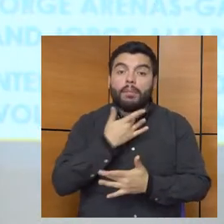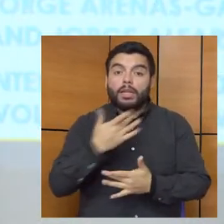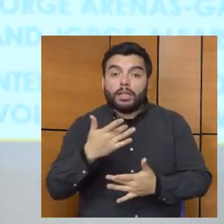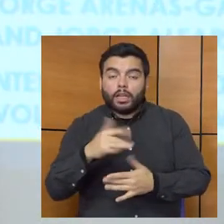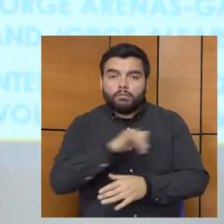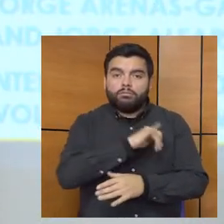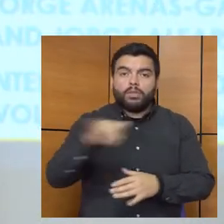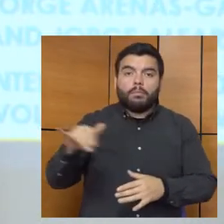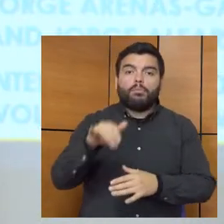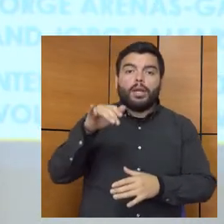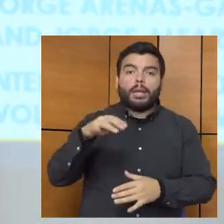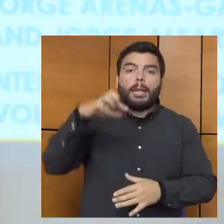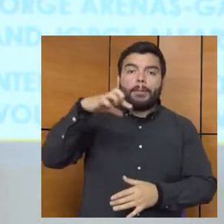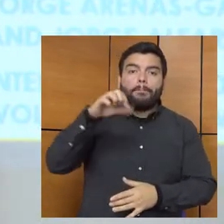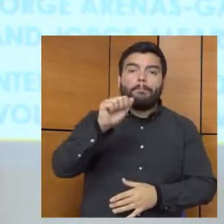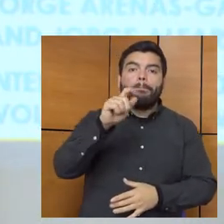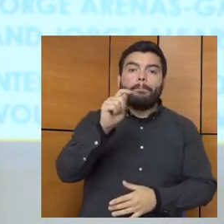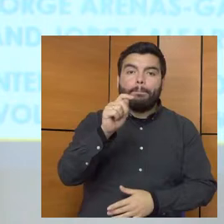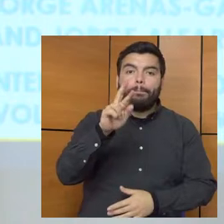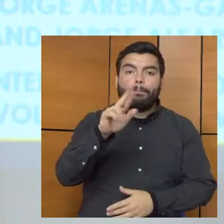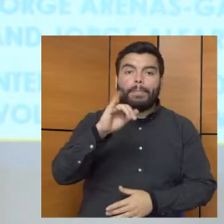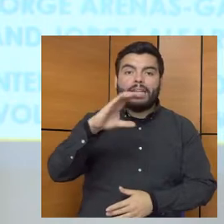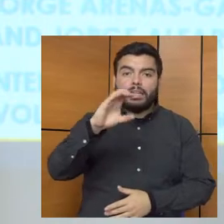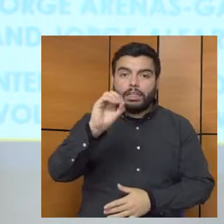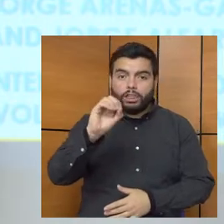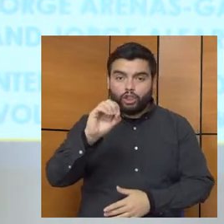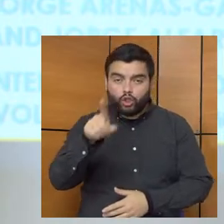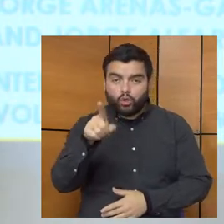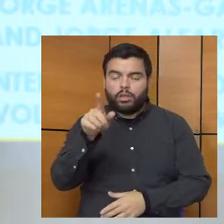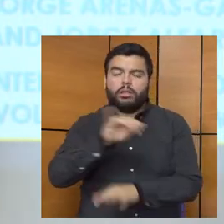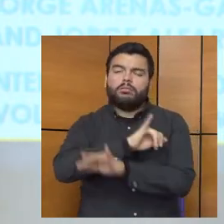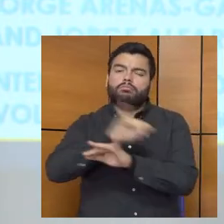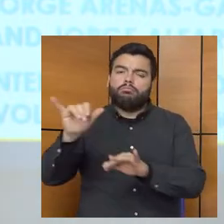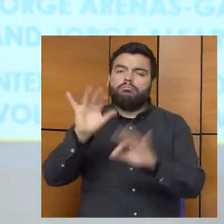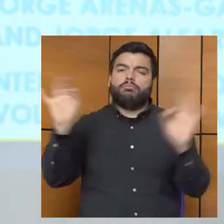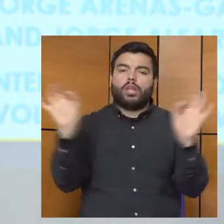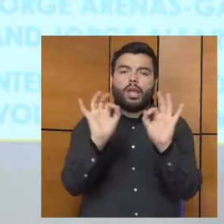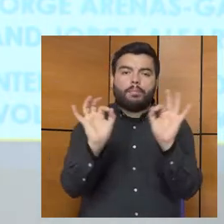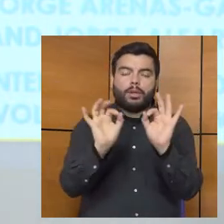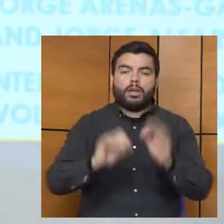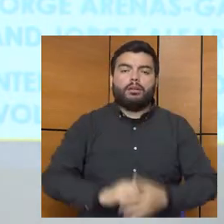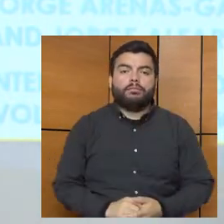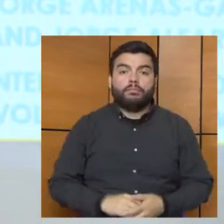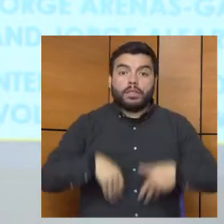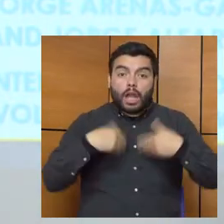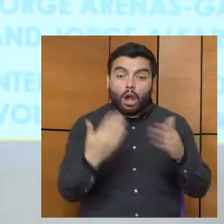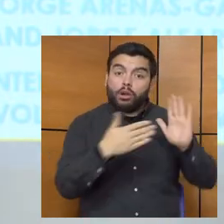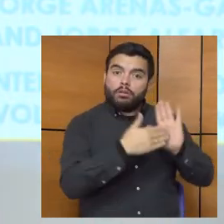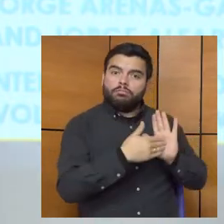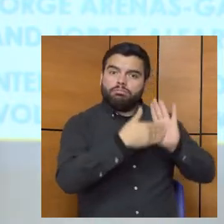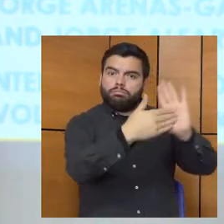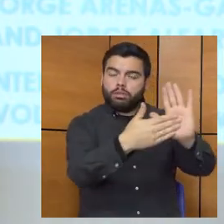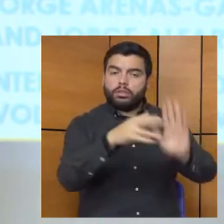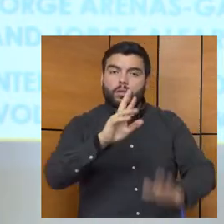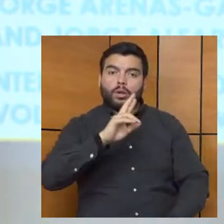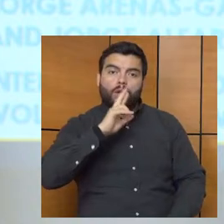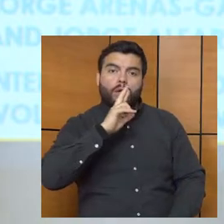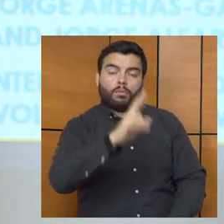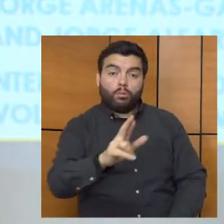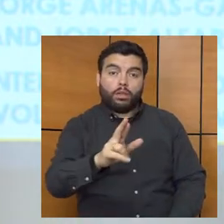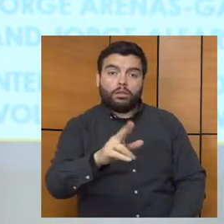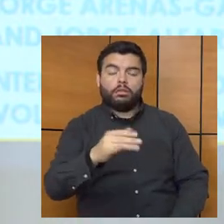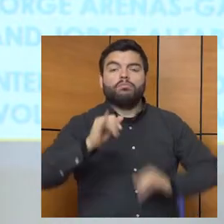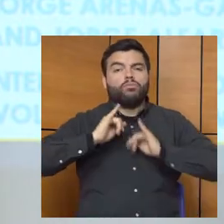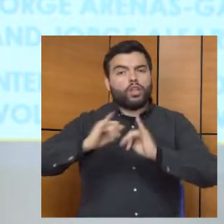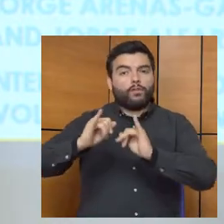doctor Patricio Ramírez nos va a explicar, ¿no? Entonces, aquí vamos a presentar los resultados que, con esos datos preliminares